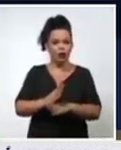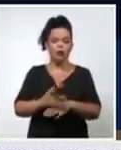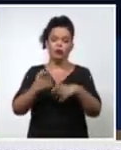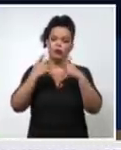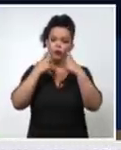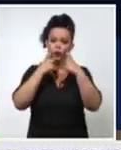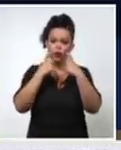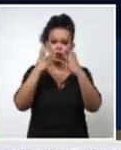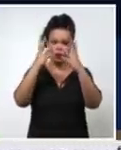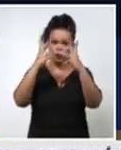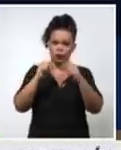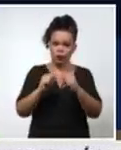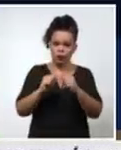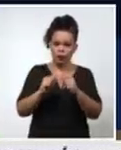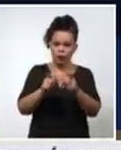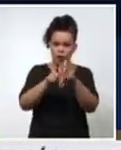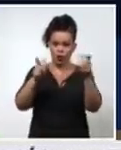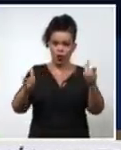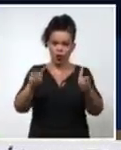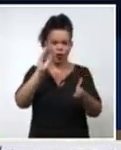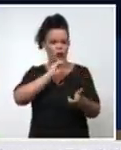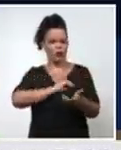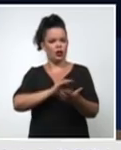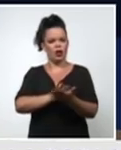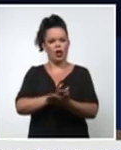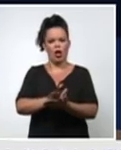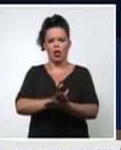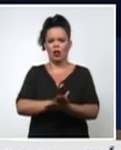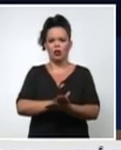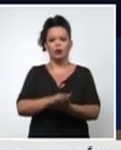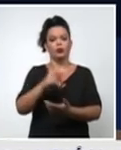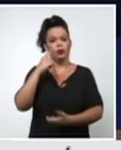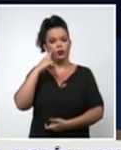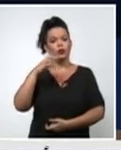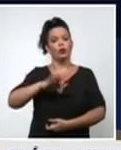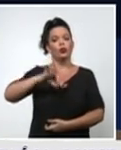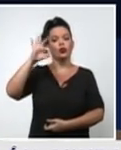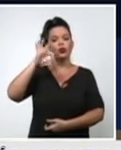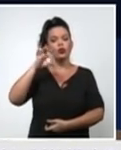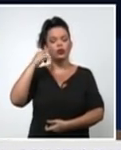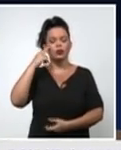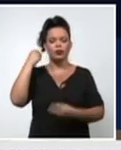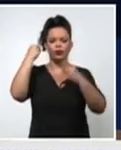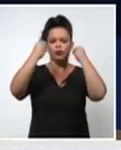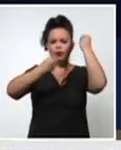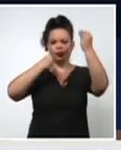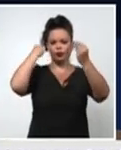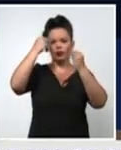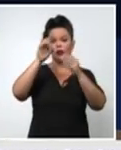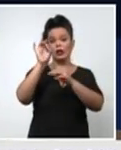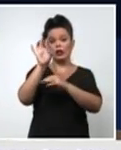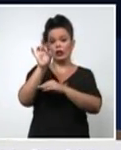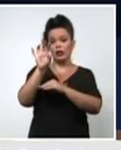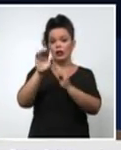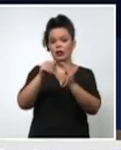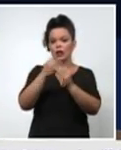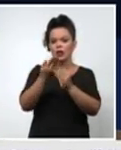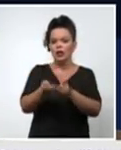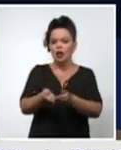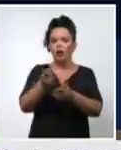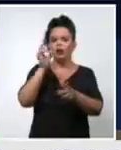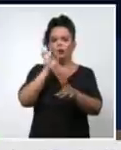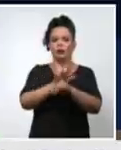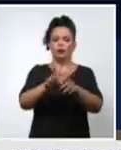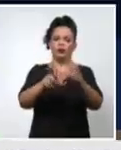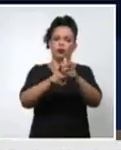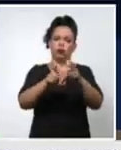estado asintomáticos. Este porciento, cuando evaluamos el comportamiento en los últimos 15 días, se incrementa al